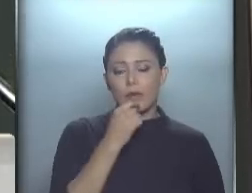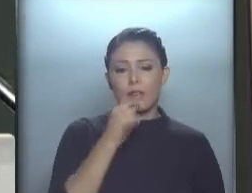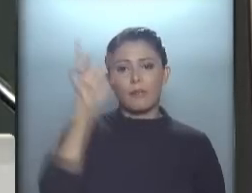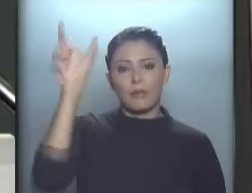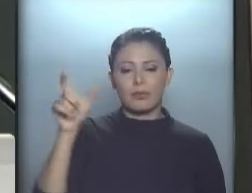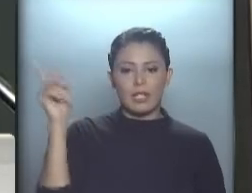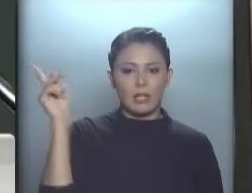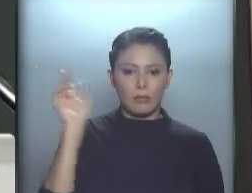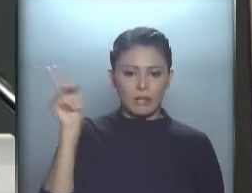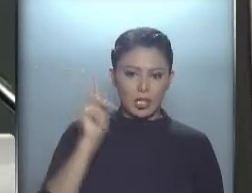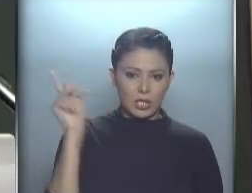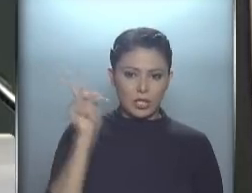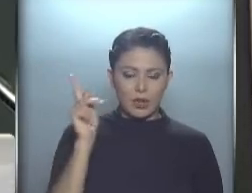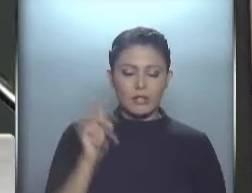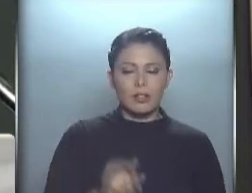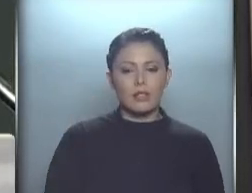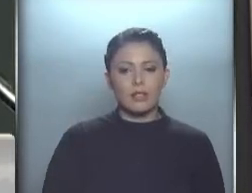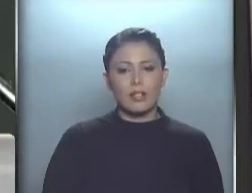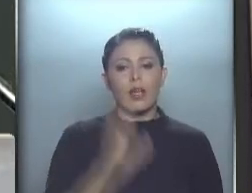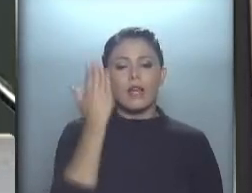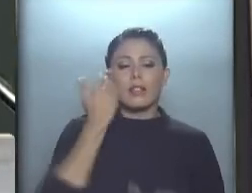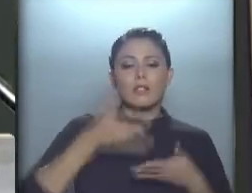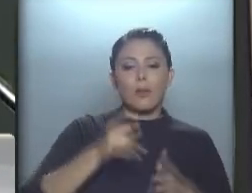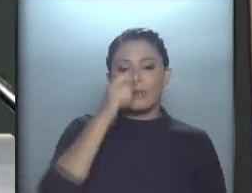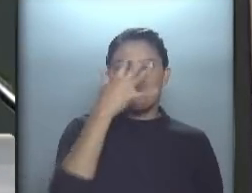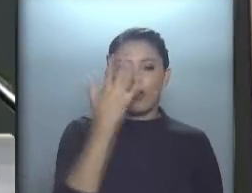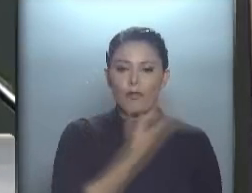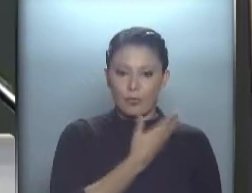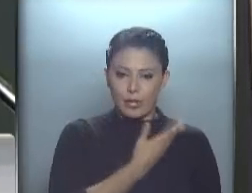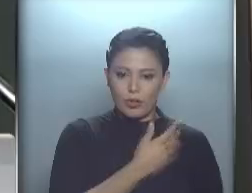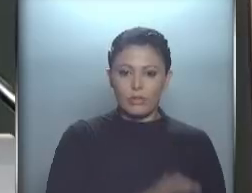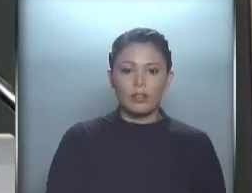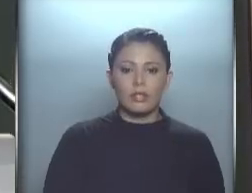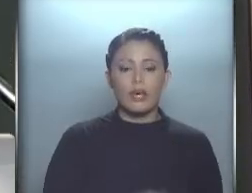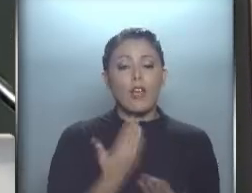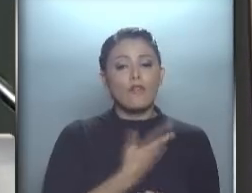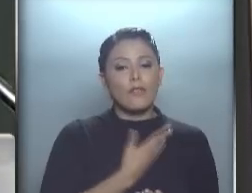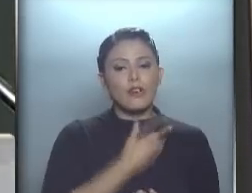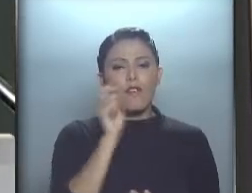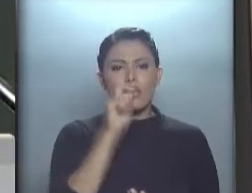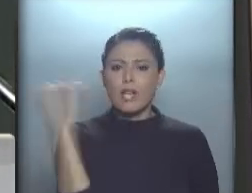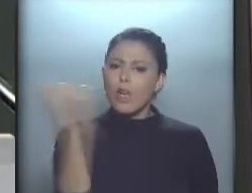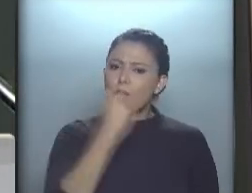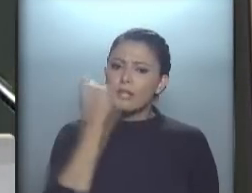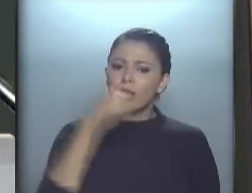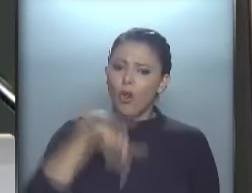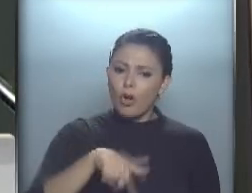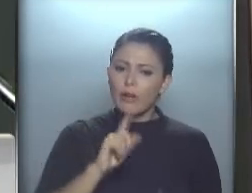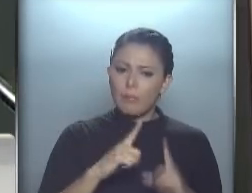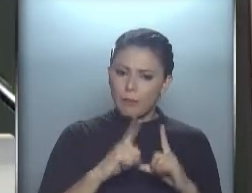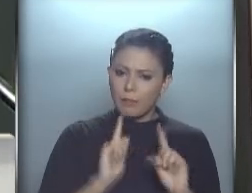Carlos kirner en su natalicio del 25 de febrero y febrero es una fecha conmemorativa importante porque hoy